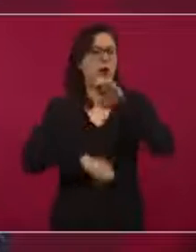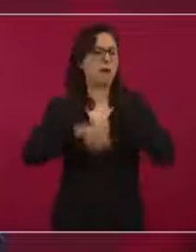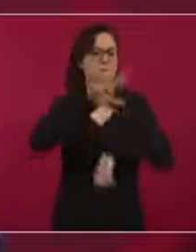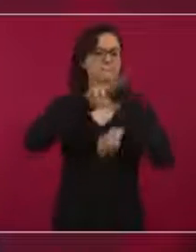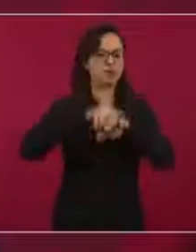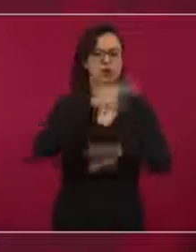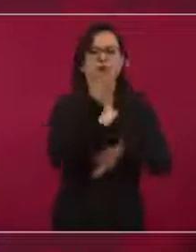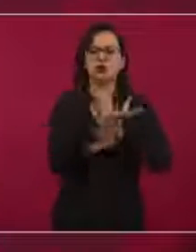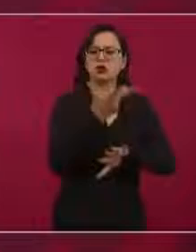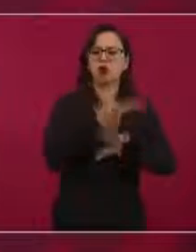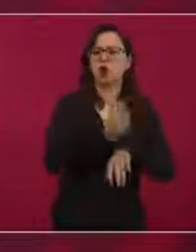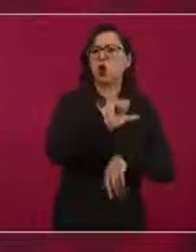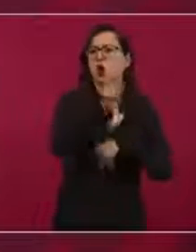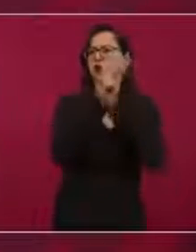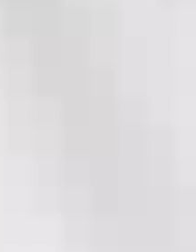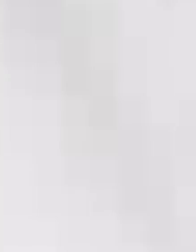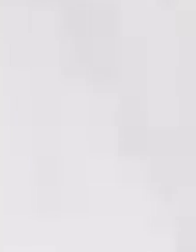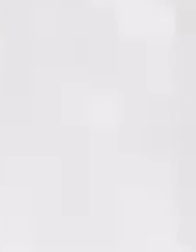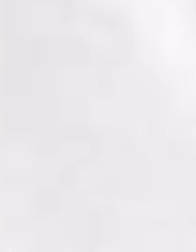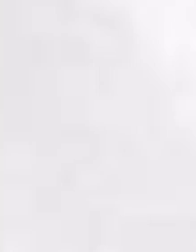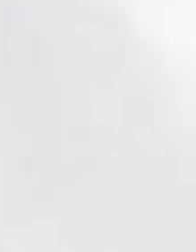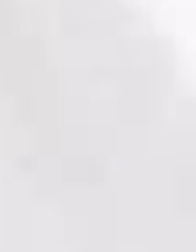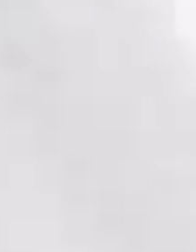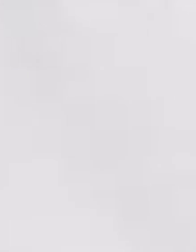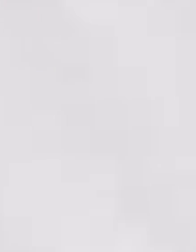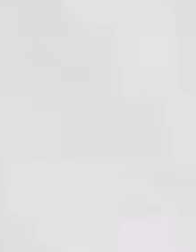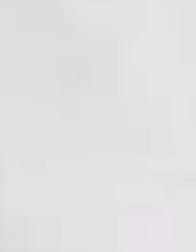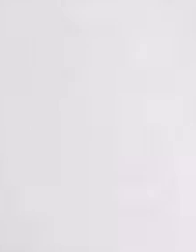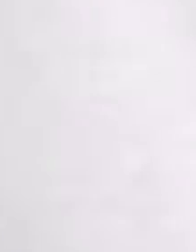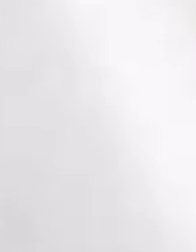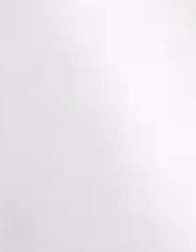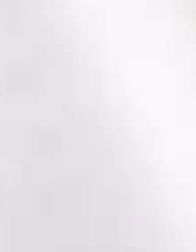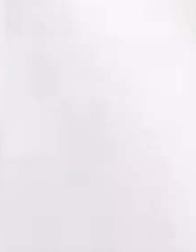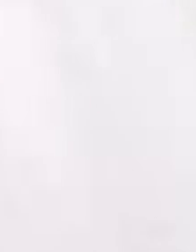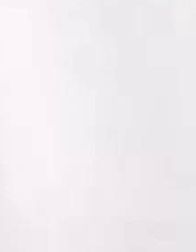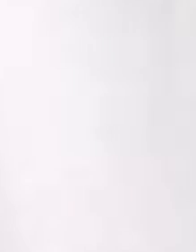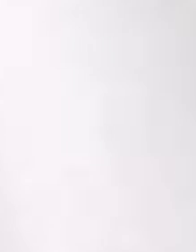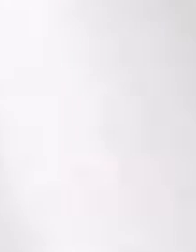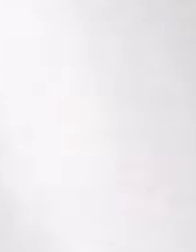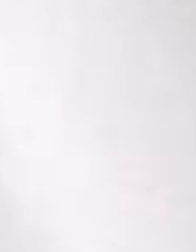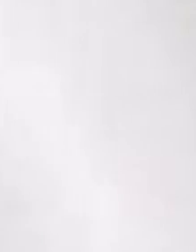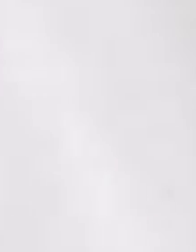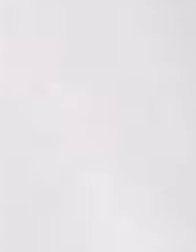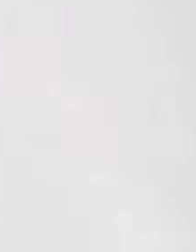expertos empresarios nacionales y extranjeros secretaria de energía